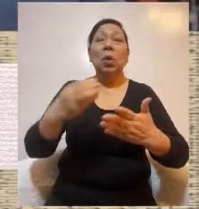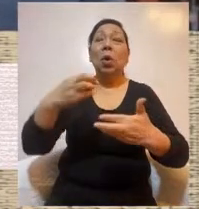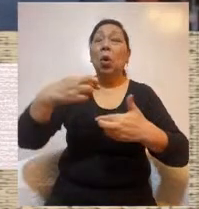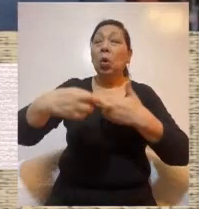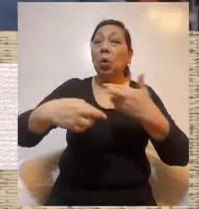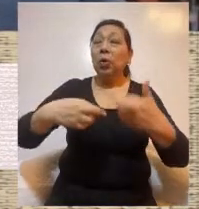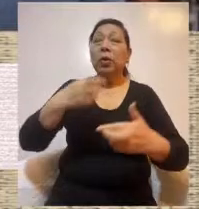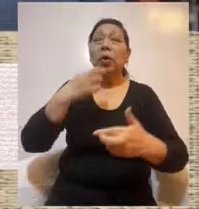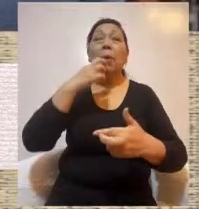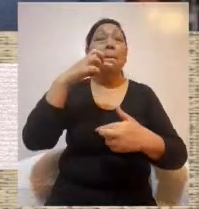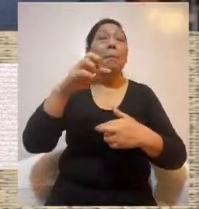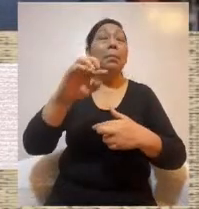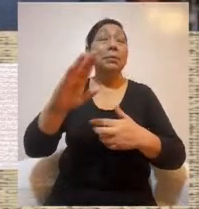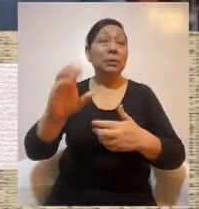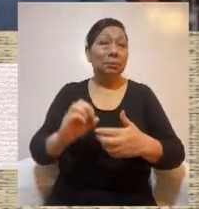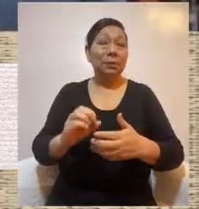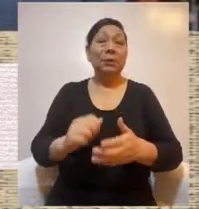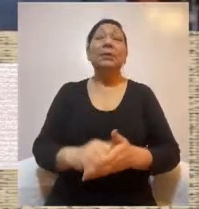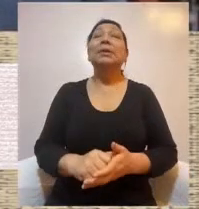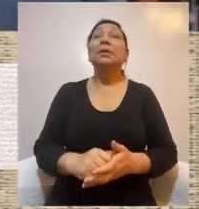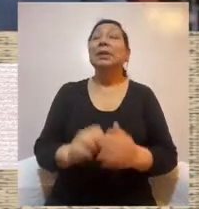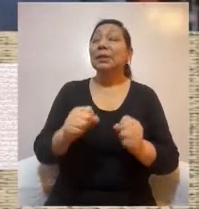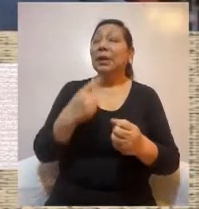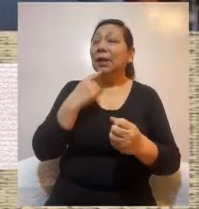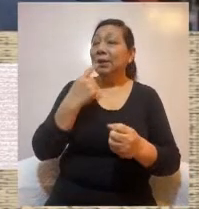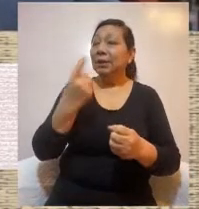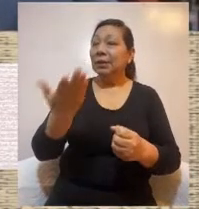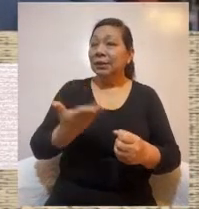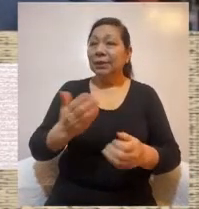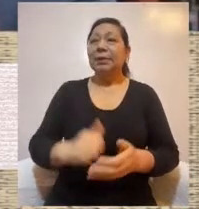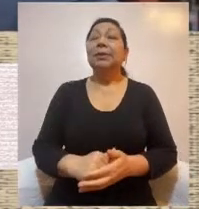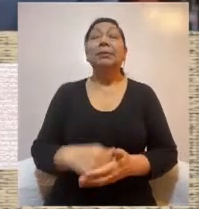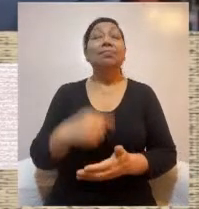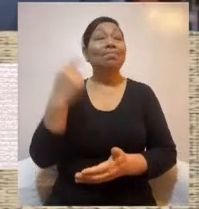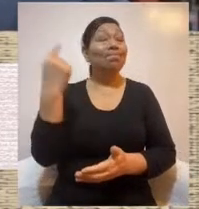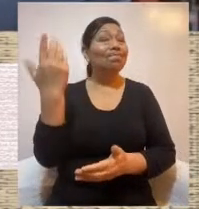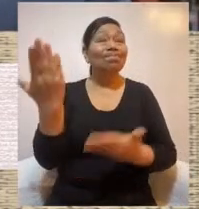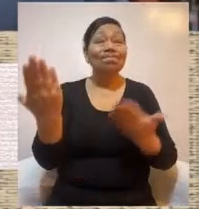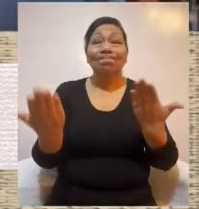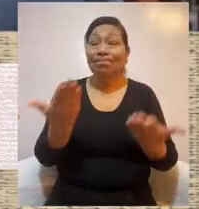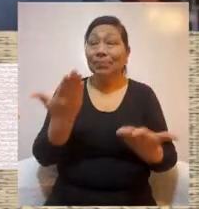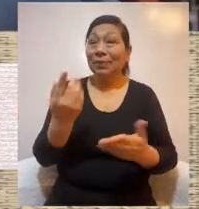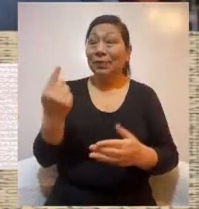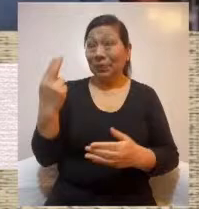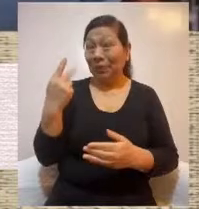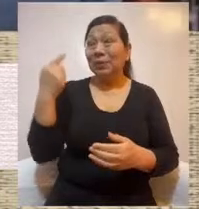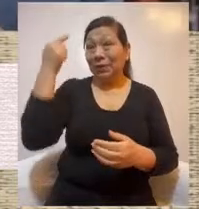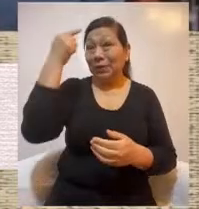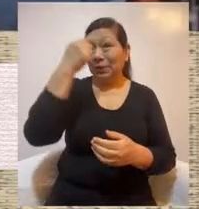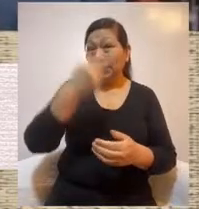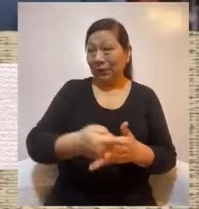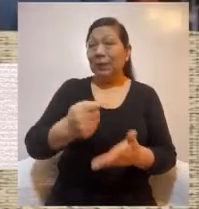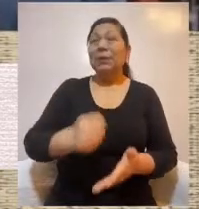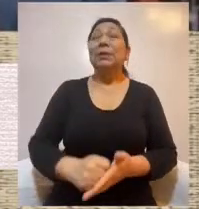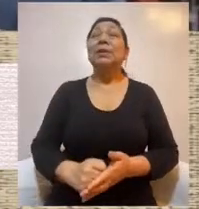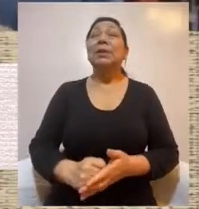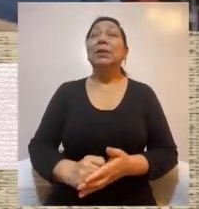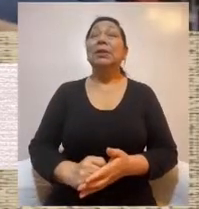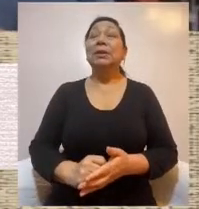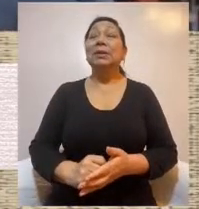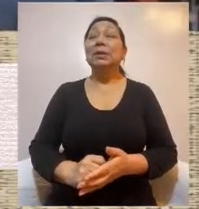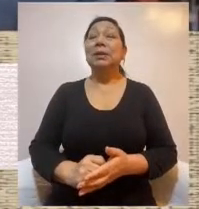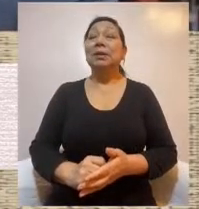nuevo Código Procesal Penal? Sí, lo que sostienen en primer lugar los demandados es de